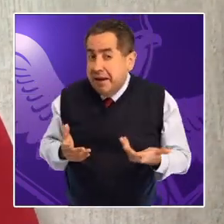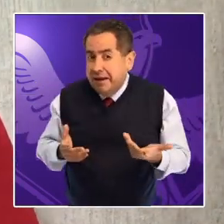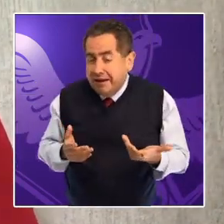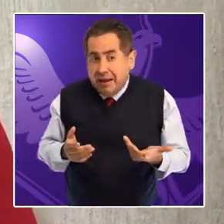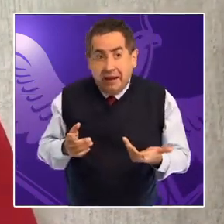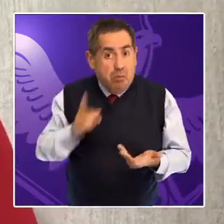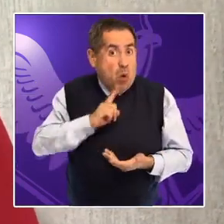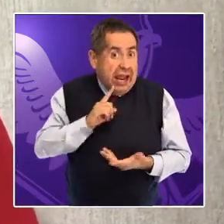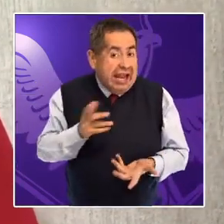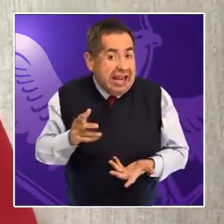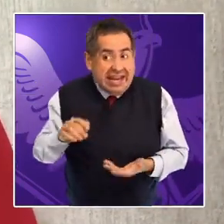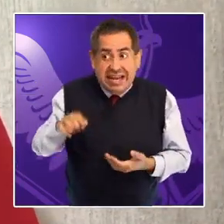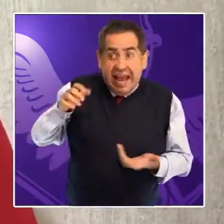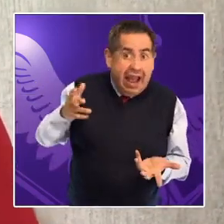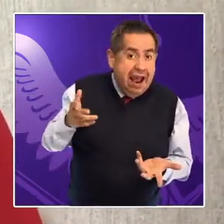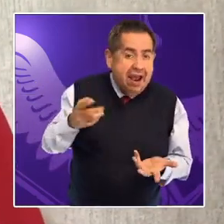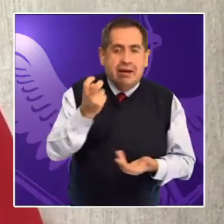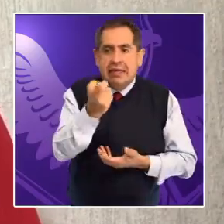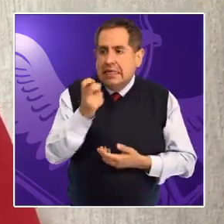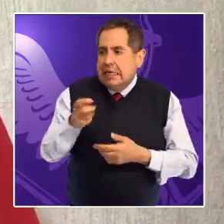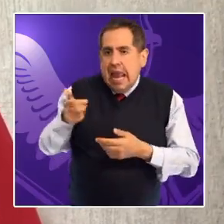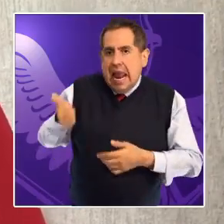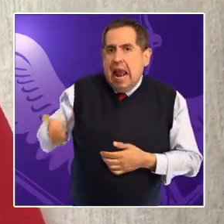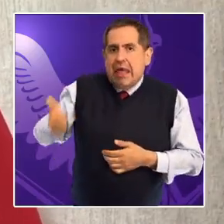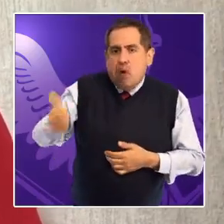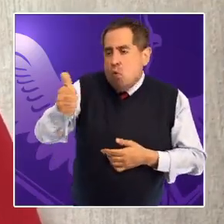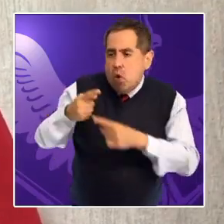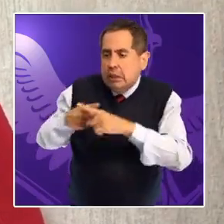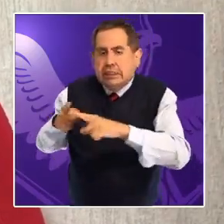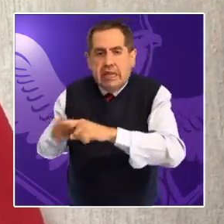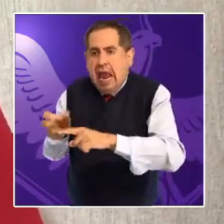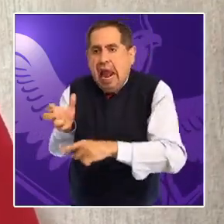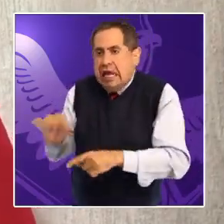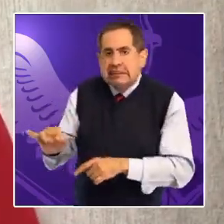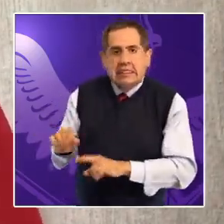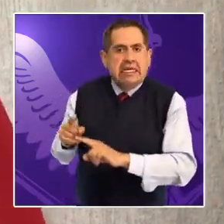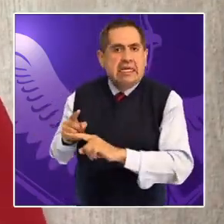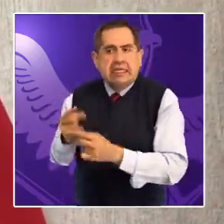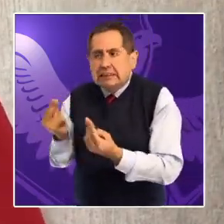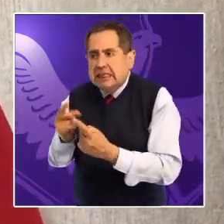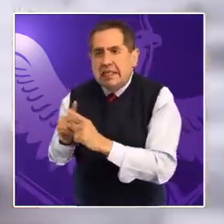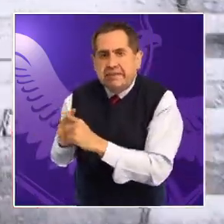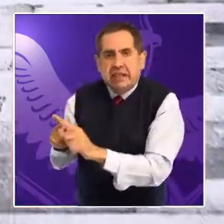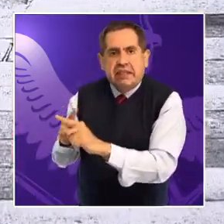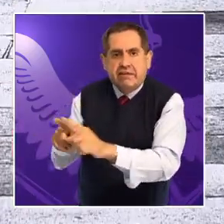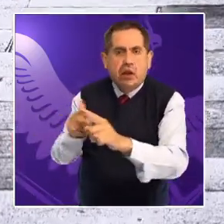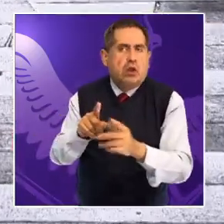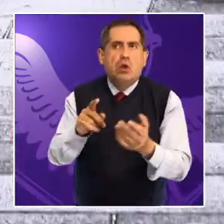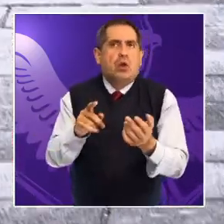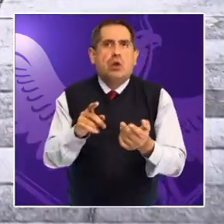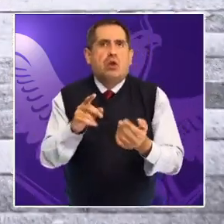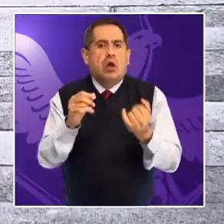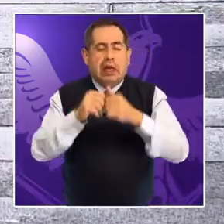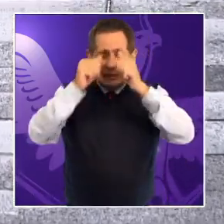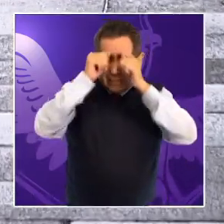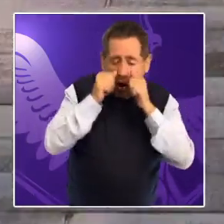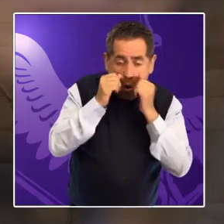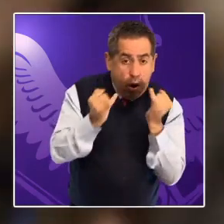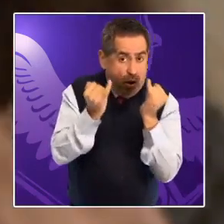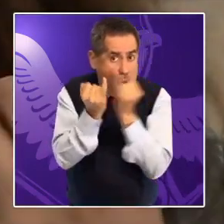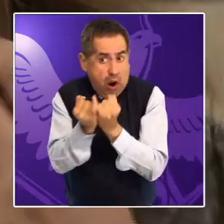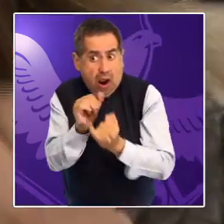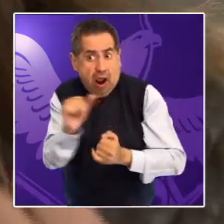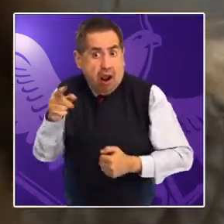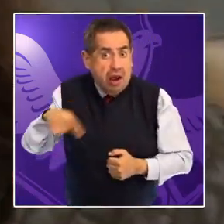tiene necesariamente, pues valga la redundancia, necesidades distintas. No es lo mismo una persona ciega que una persona